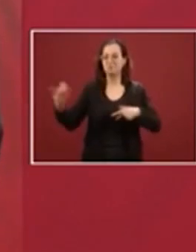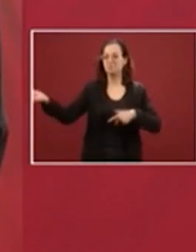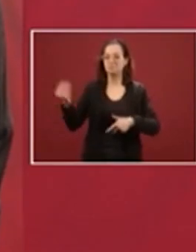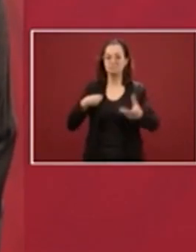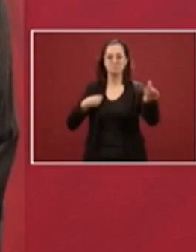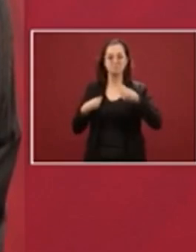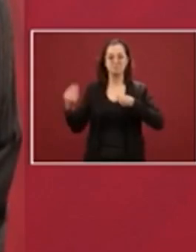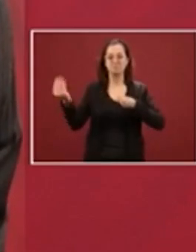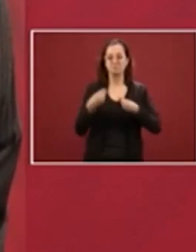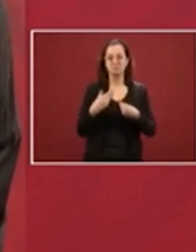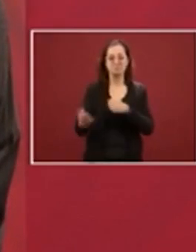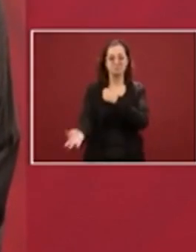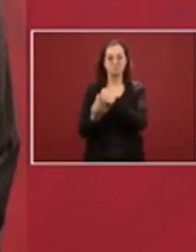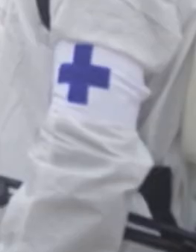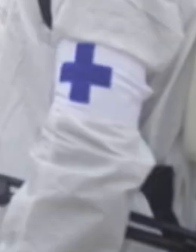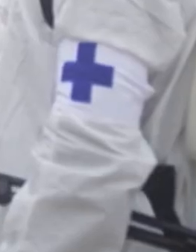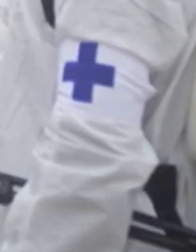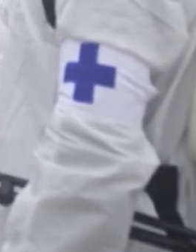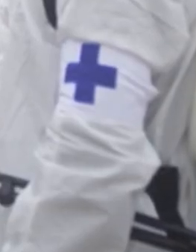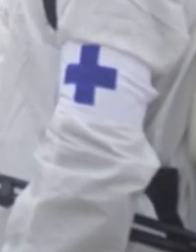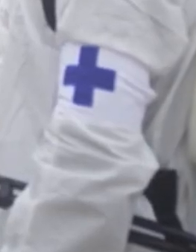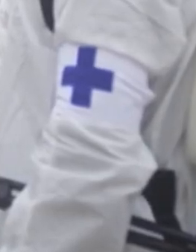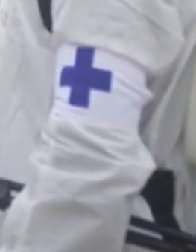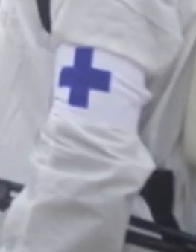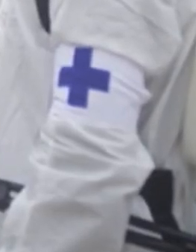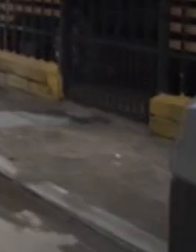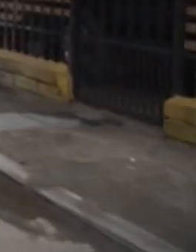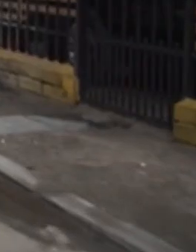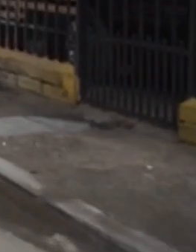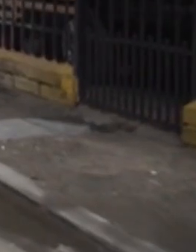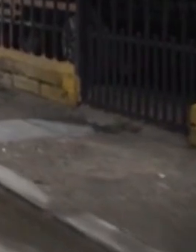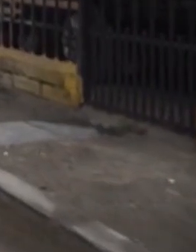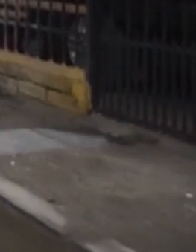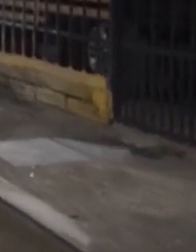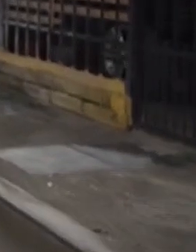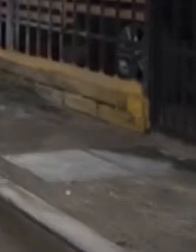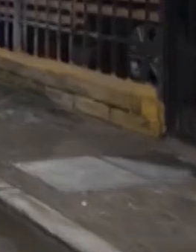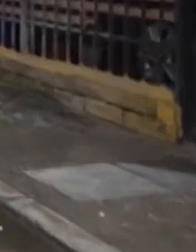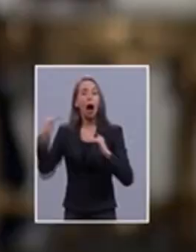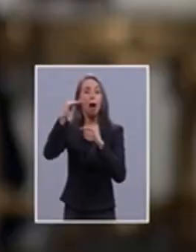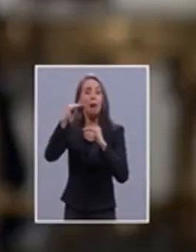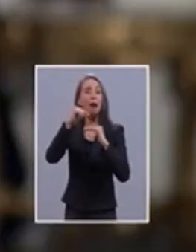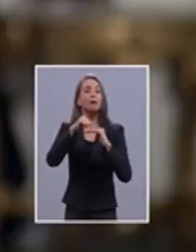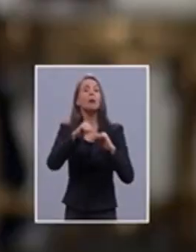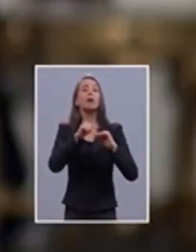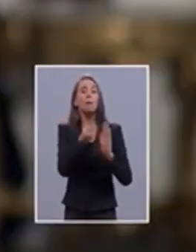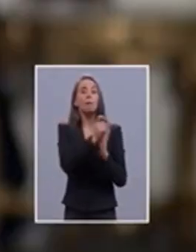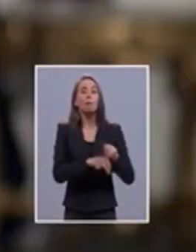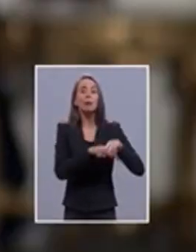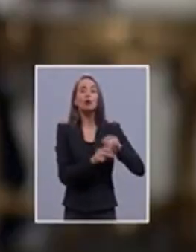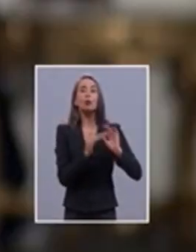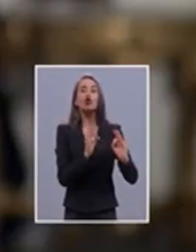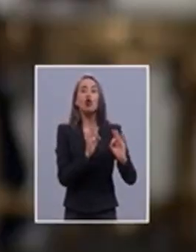de protección son mis guardaespaldas pero tampoco los confinamientos funcionan bien en medio de fuertes protestas chile